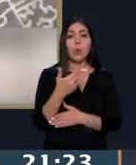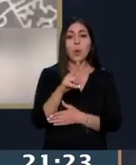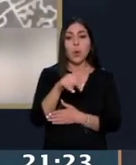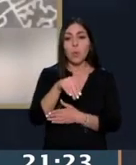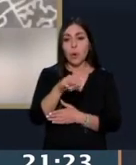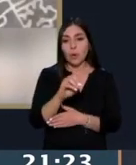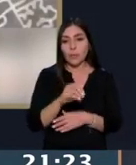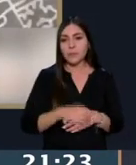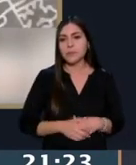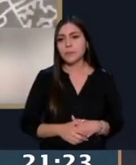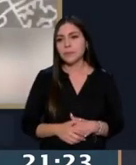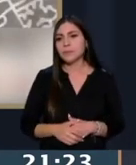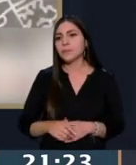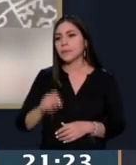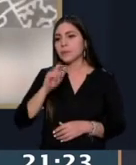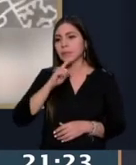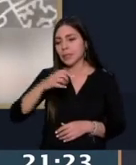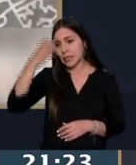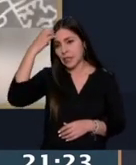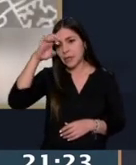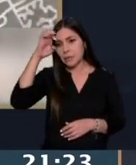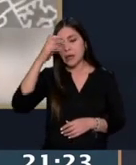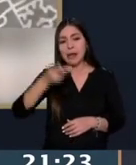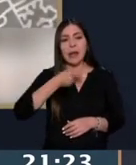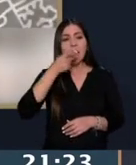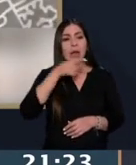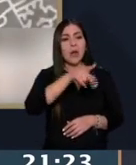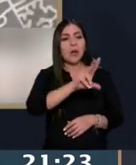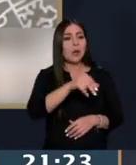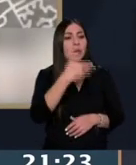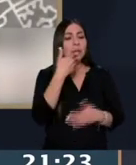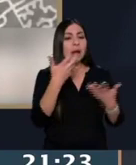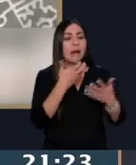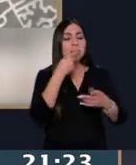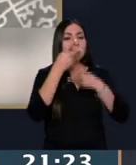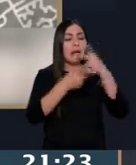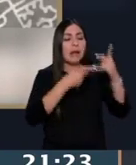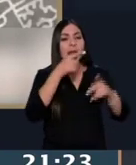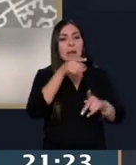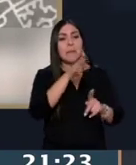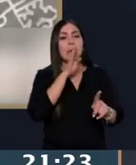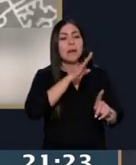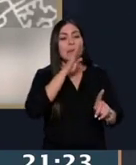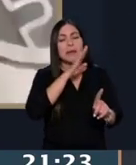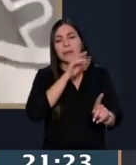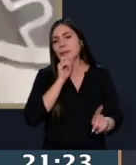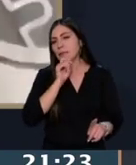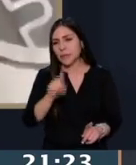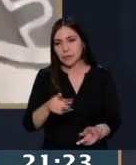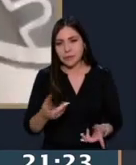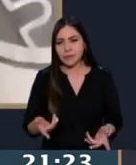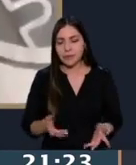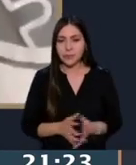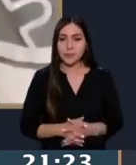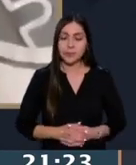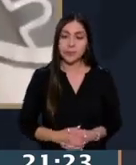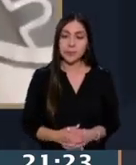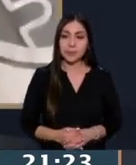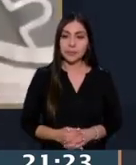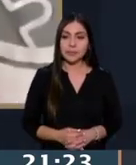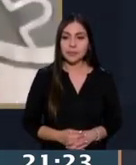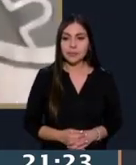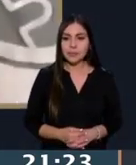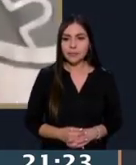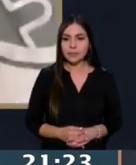Y hay expertos en descalificación también. Y no olvidemos también que, y yo así lo veo